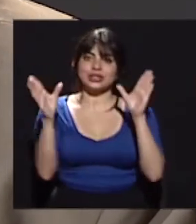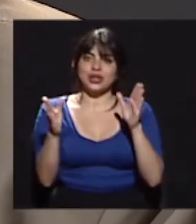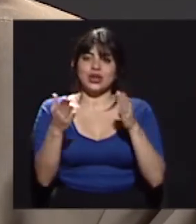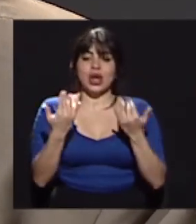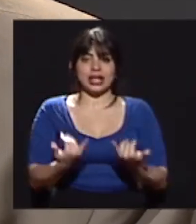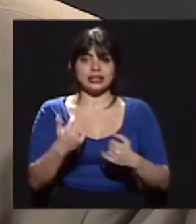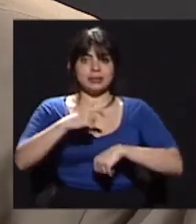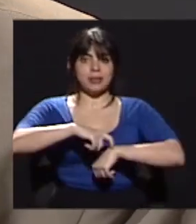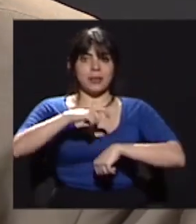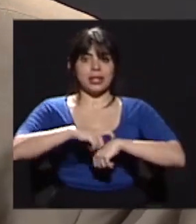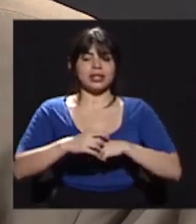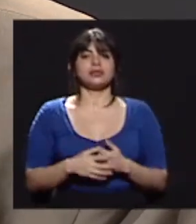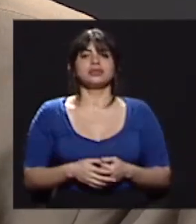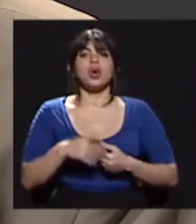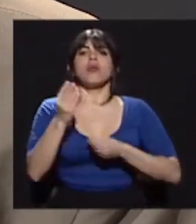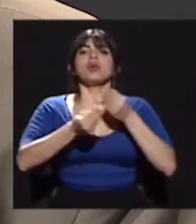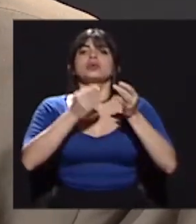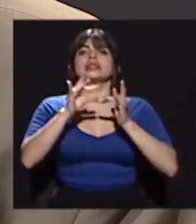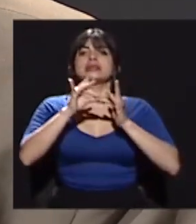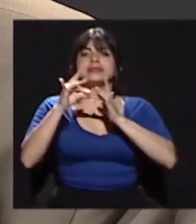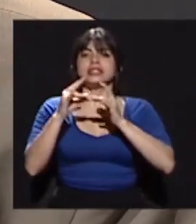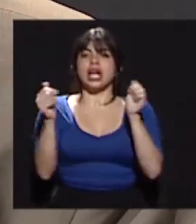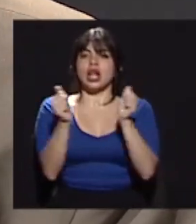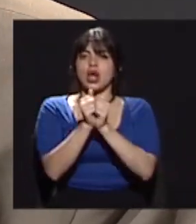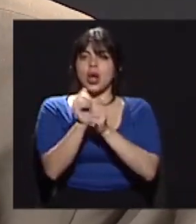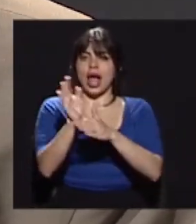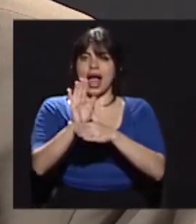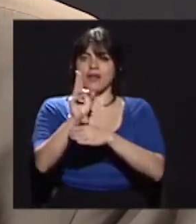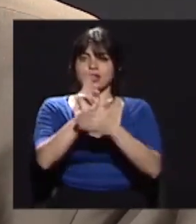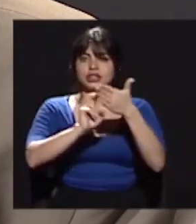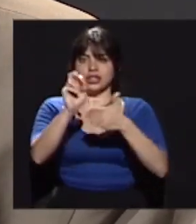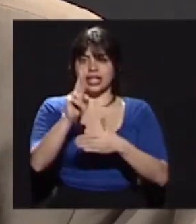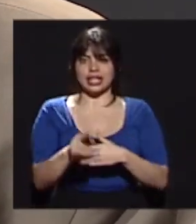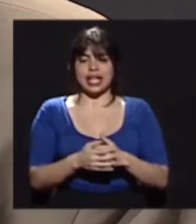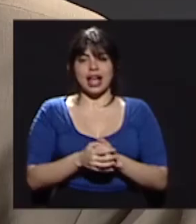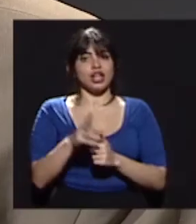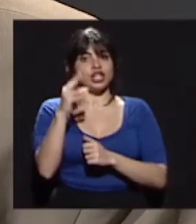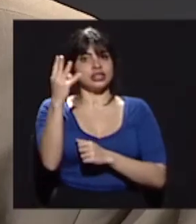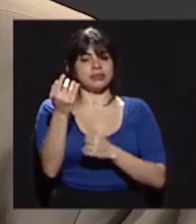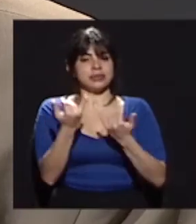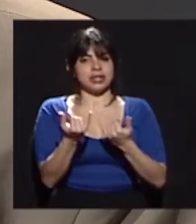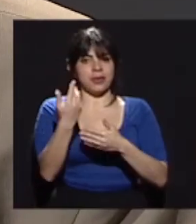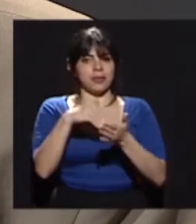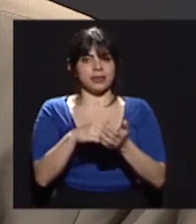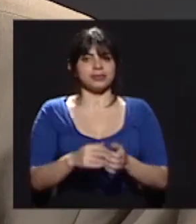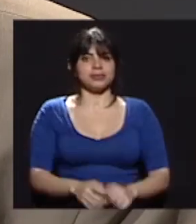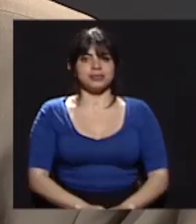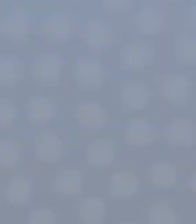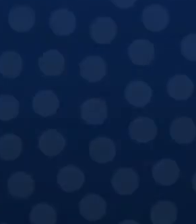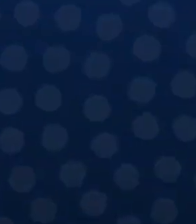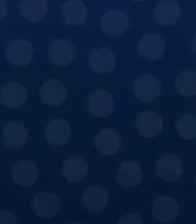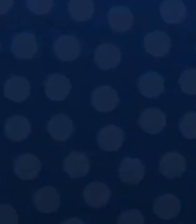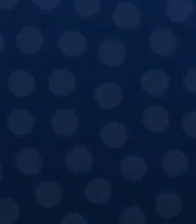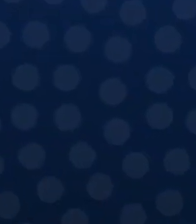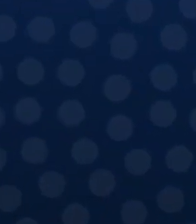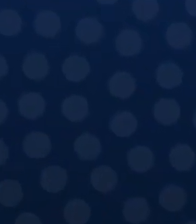una producción especial junto con el canal user no se vaya ya estamos aquí de vuelta